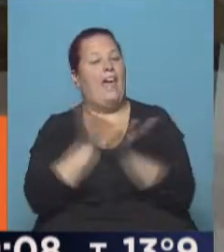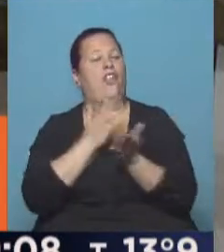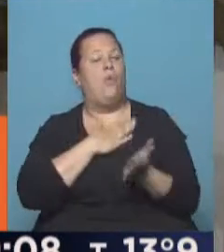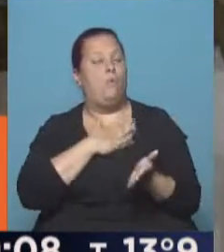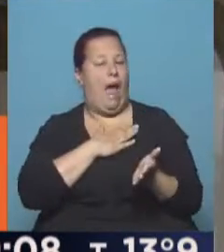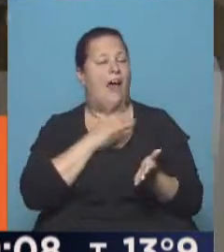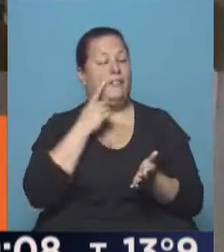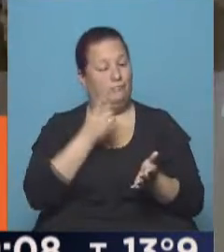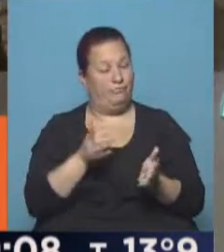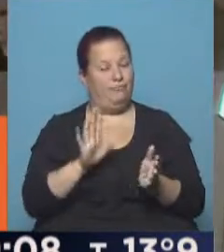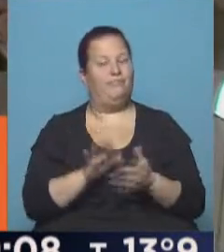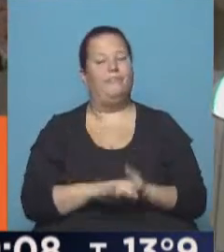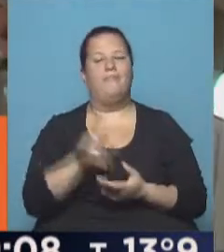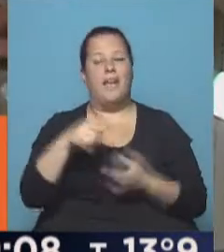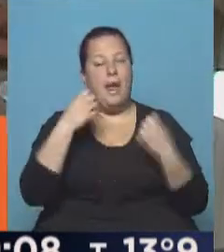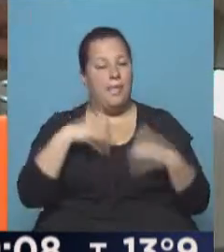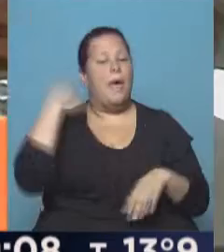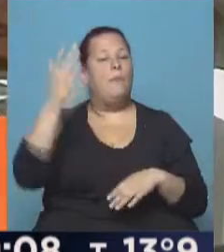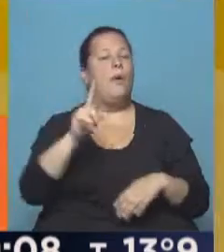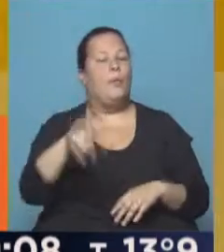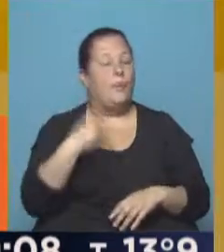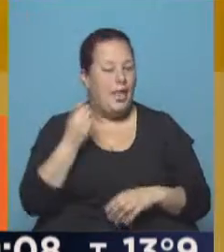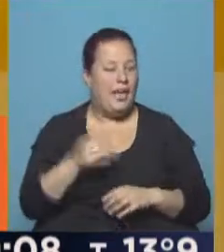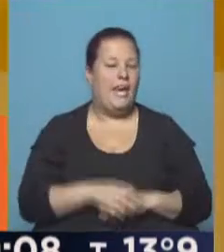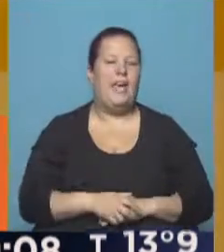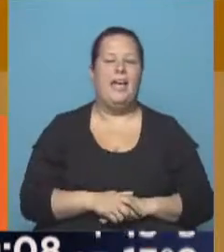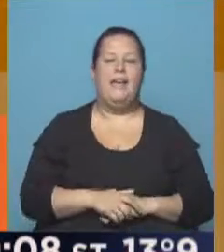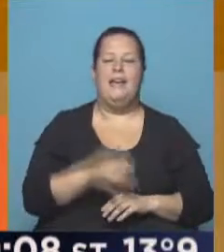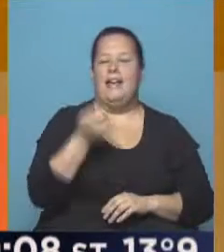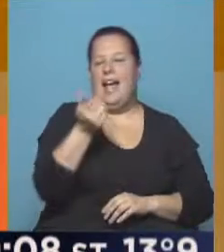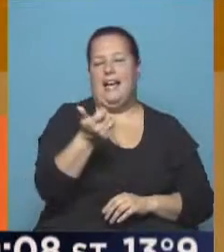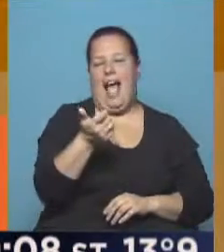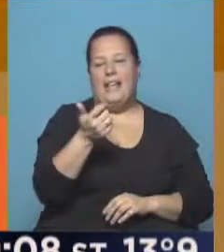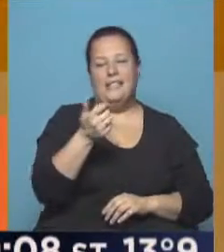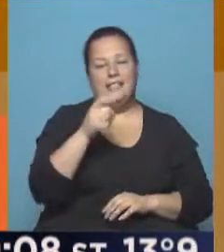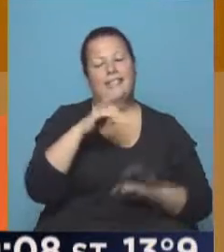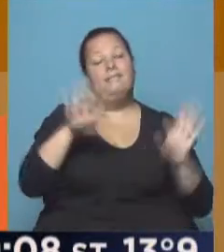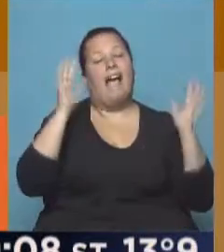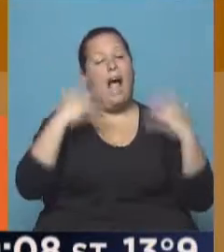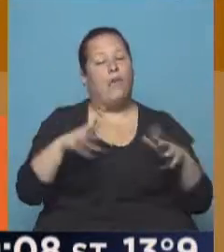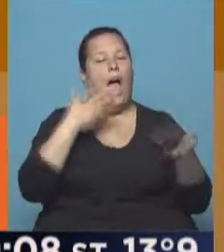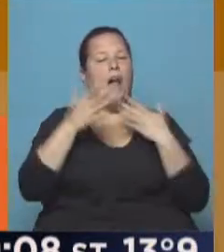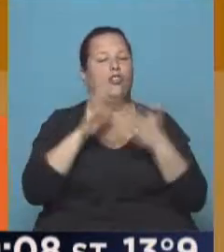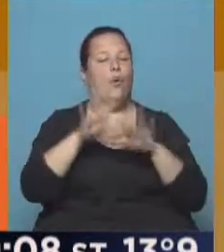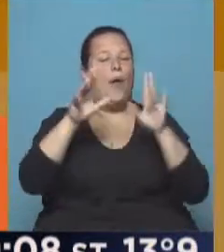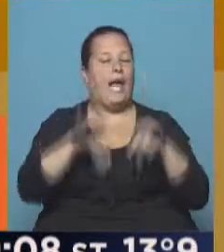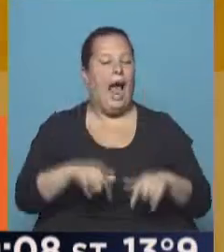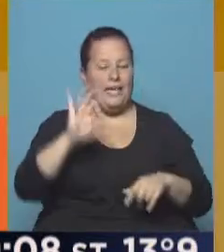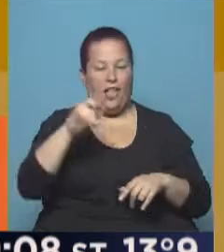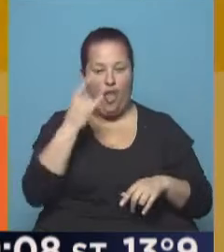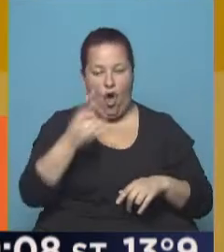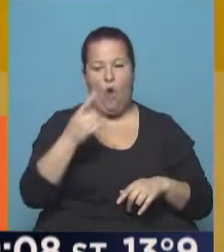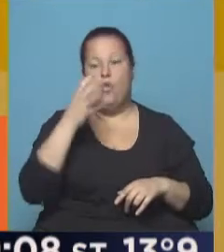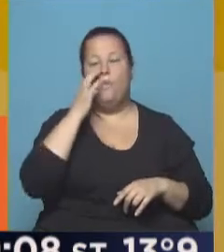humanos, fíjense ustedes que esto dio lugar después a que casi circunstancialmente se empieza a hablar de la Carta de las Naciones Unidas